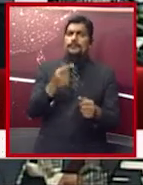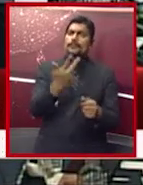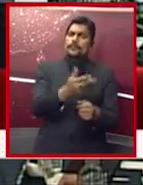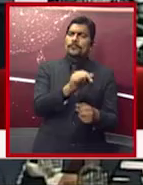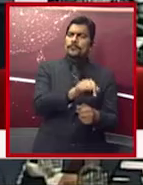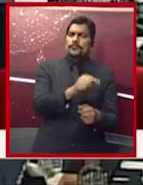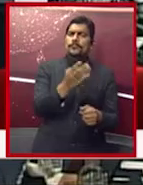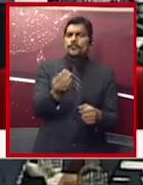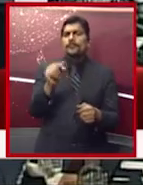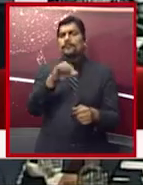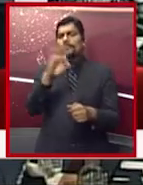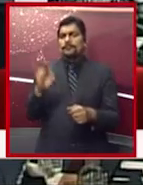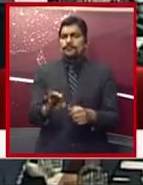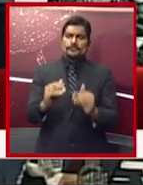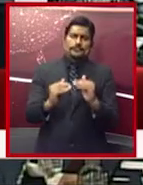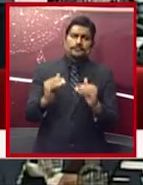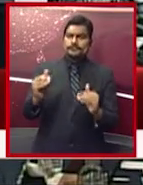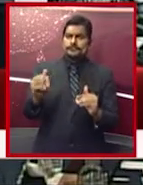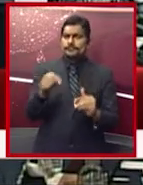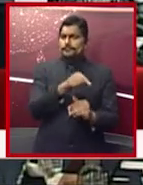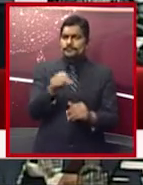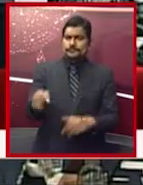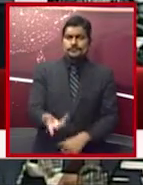de 8.9%.